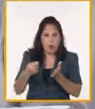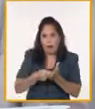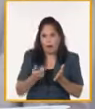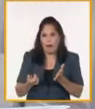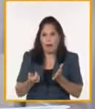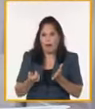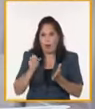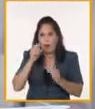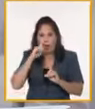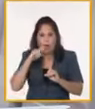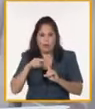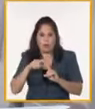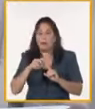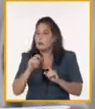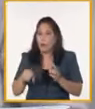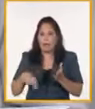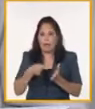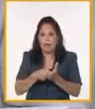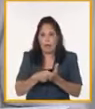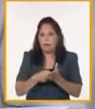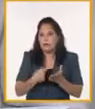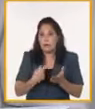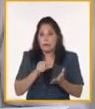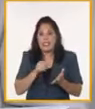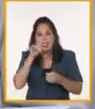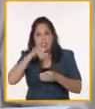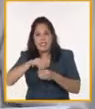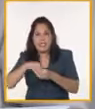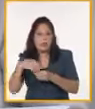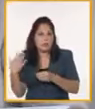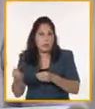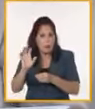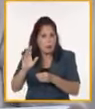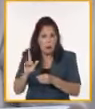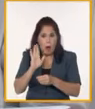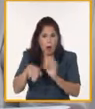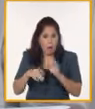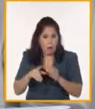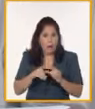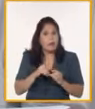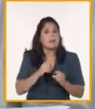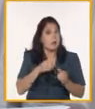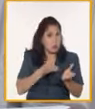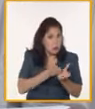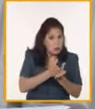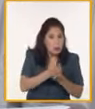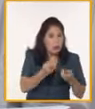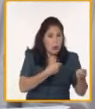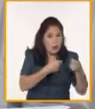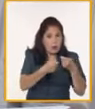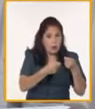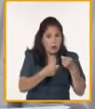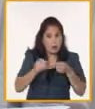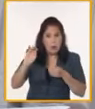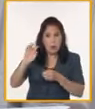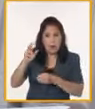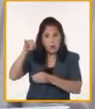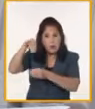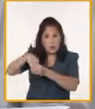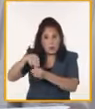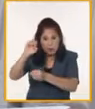fiscal hay que actuar también sobre Dónde ponen los ingresos se ha actuado contra determinados